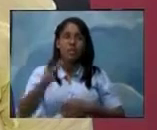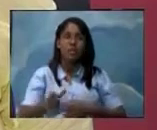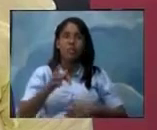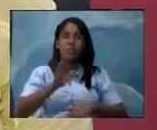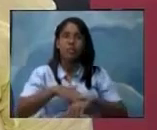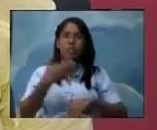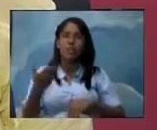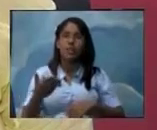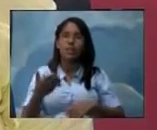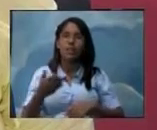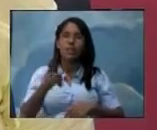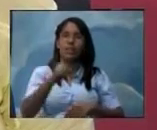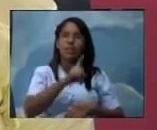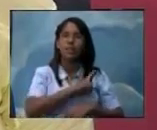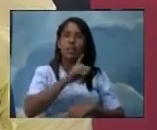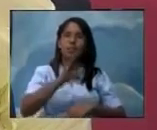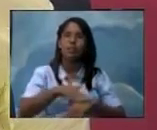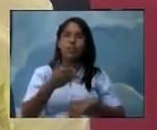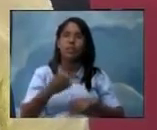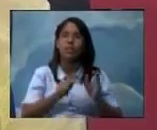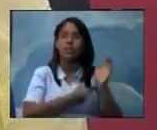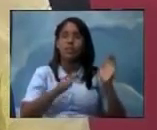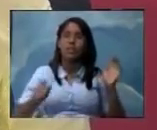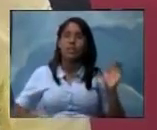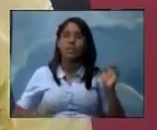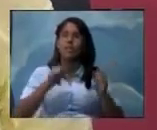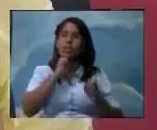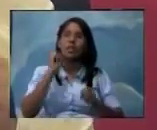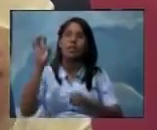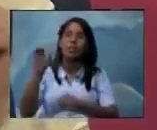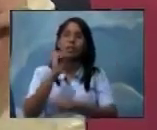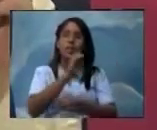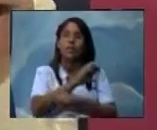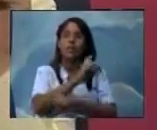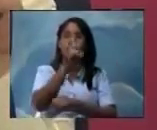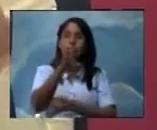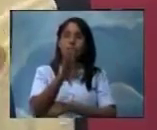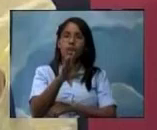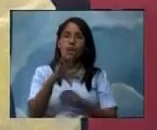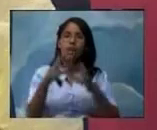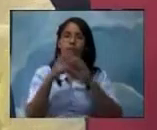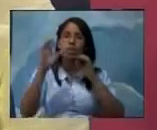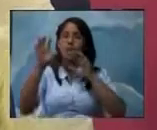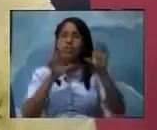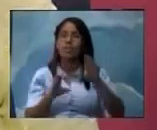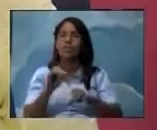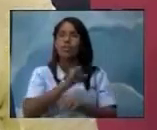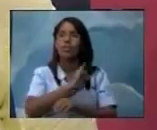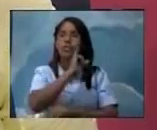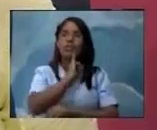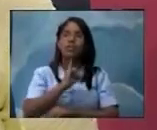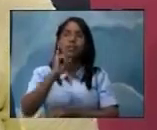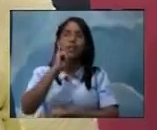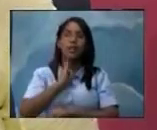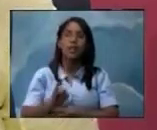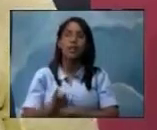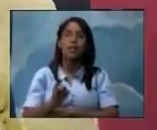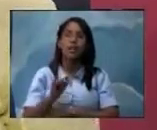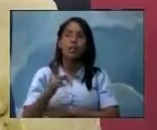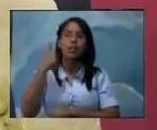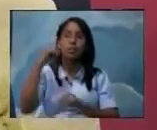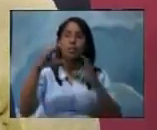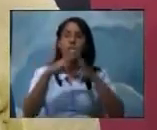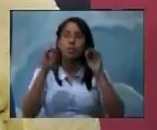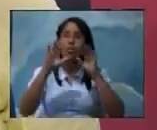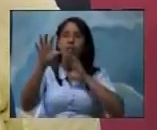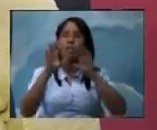por qué puede ser? Porque el Señor esparció a la nación de Israel, si ustedes lo han leído en la Biblia,